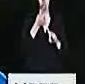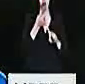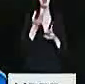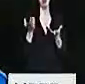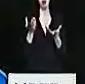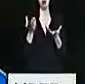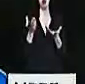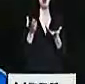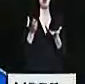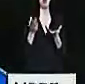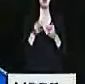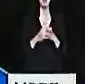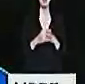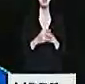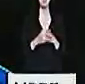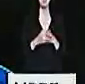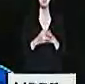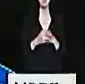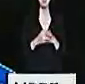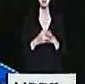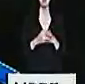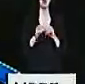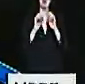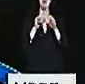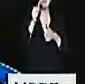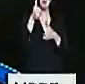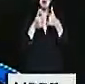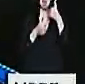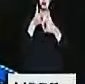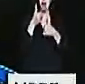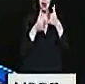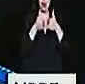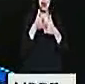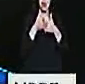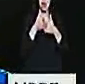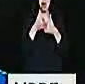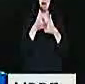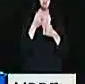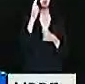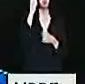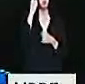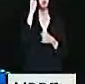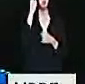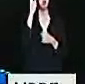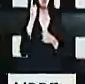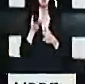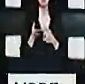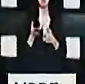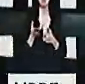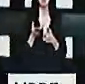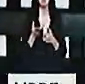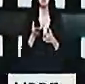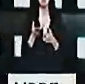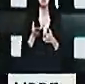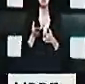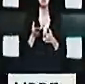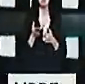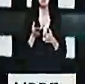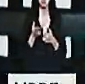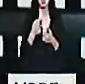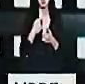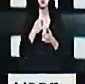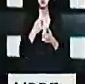a profesionales que no deberían tener toda la gama. O sea, uh-huh, uno podría decir, mira, voy a,